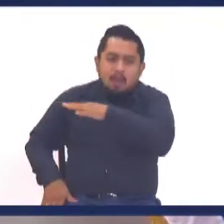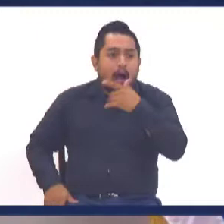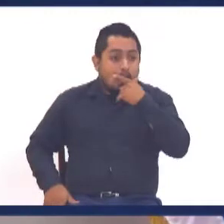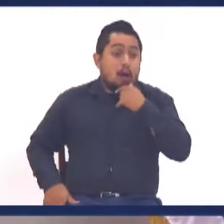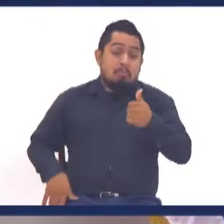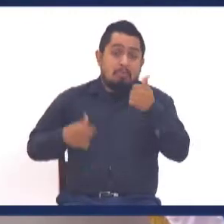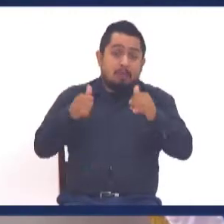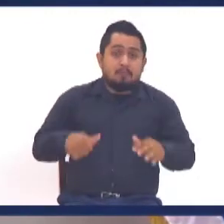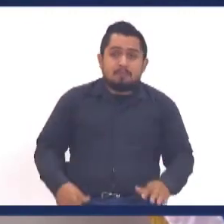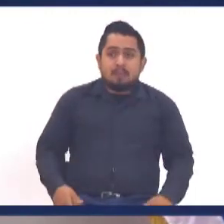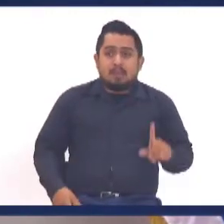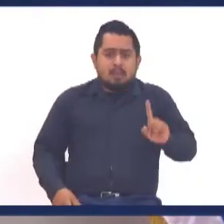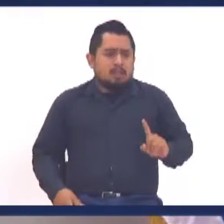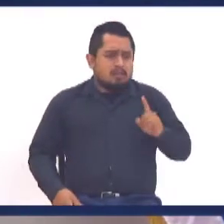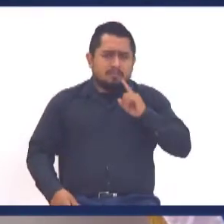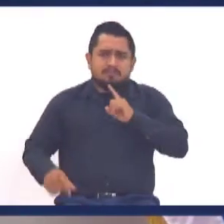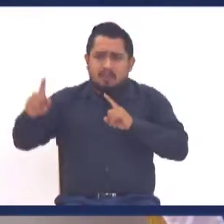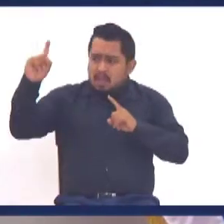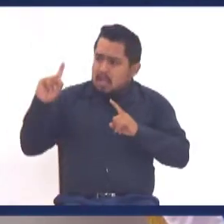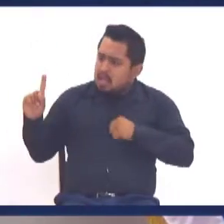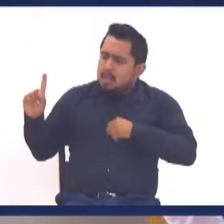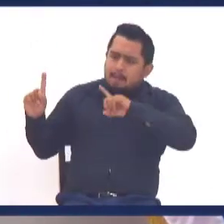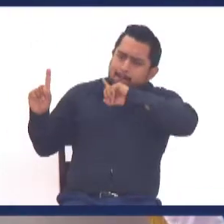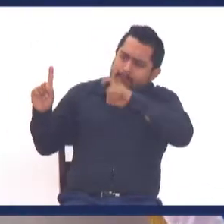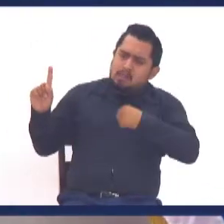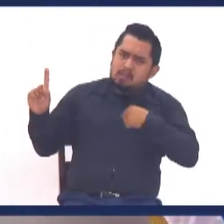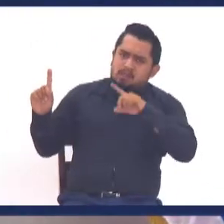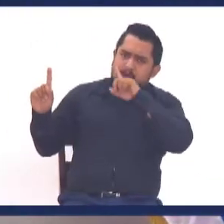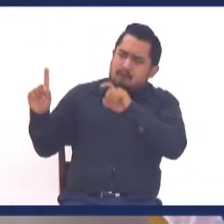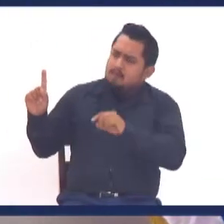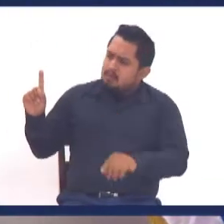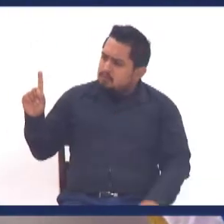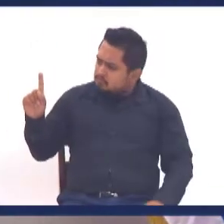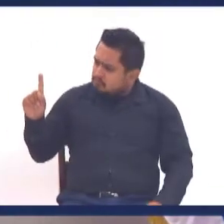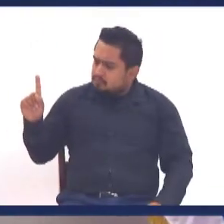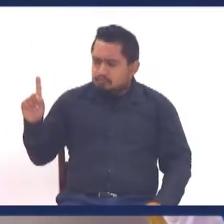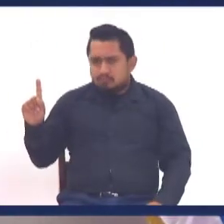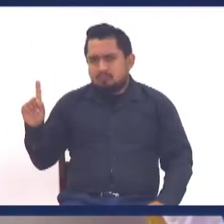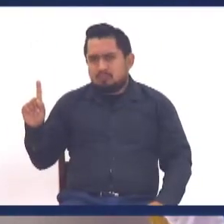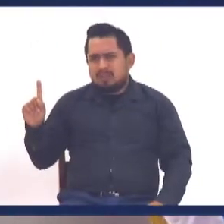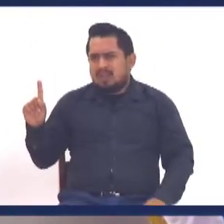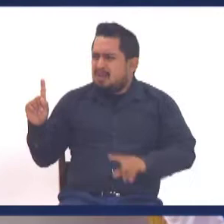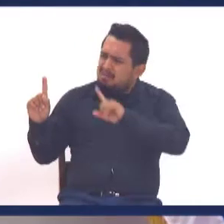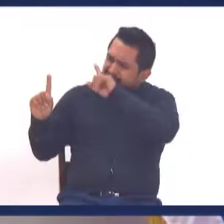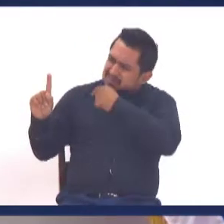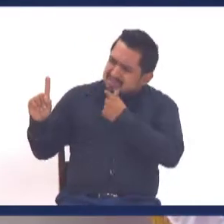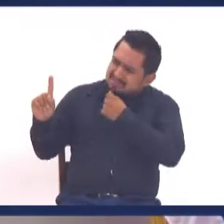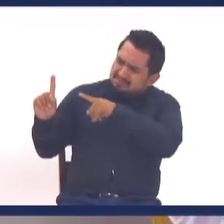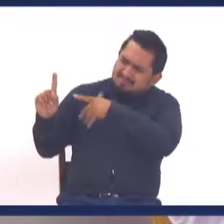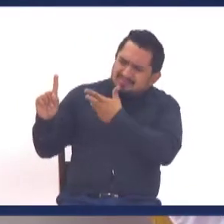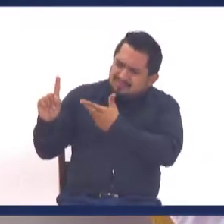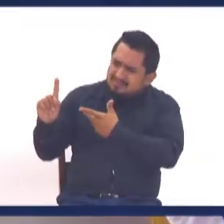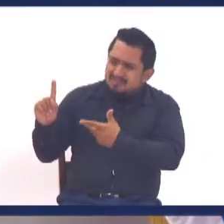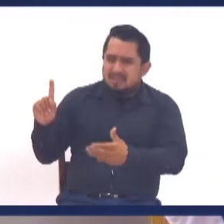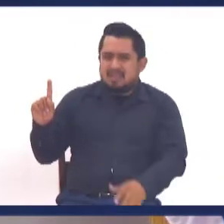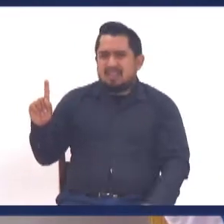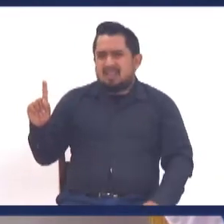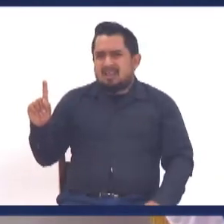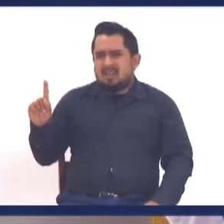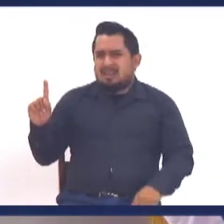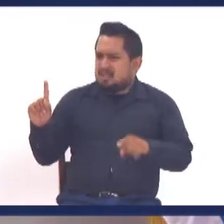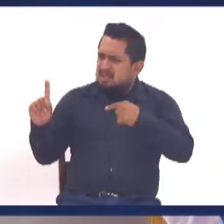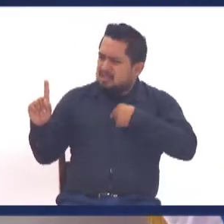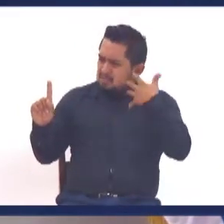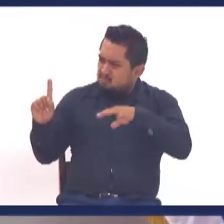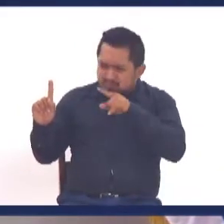y de repente le pregunto yo donde los encargados ahí vamos obviar su nombre y su rango don fulano le digo y todavía